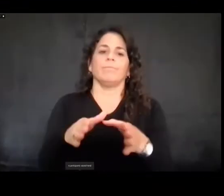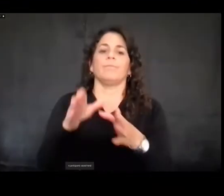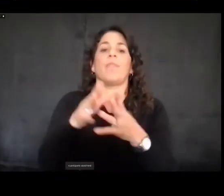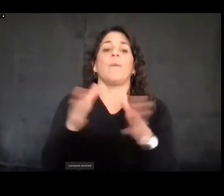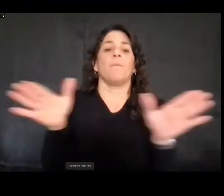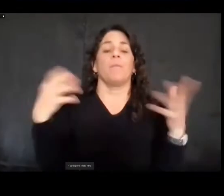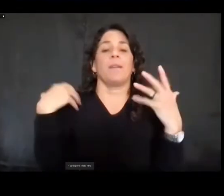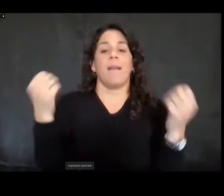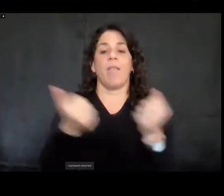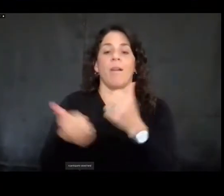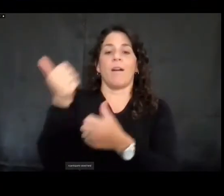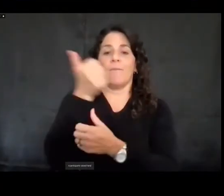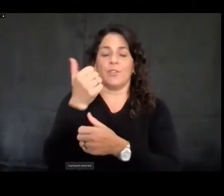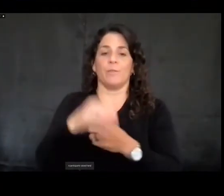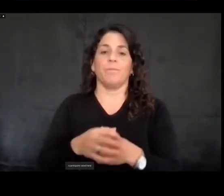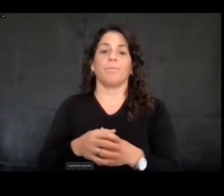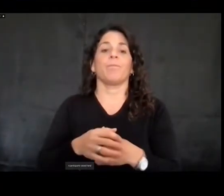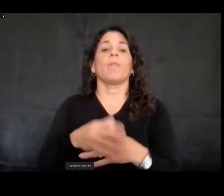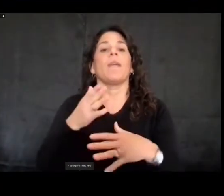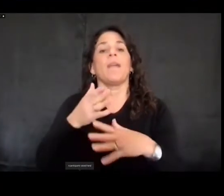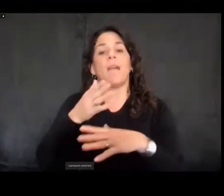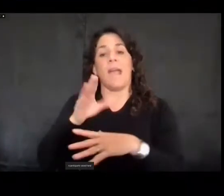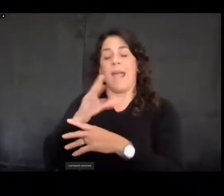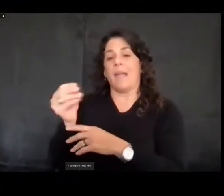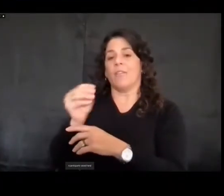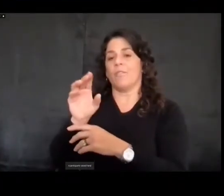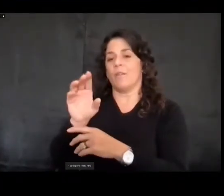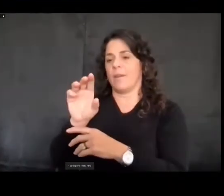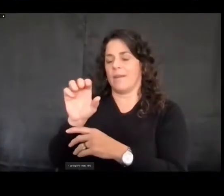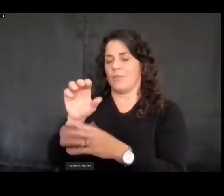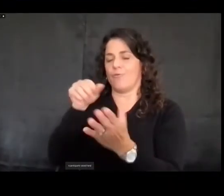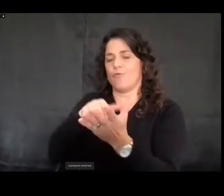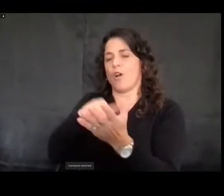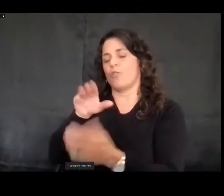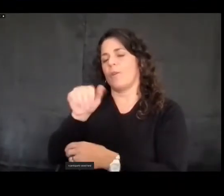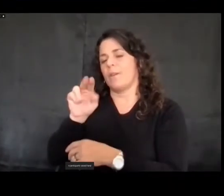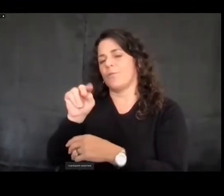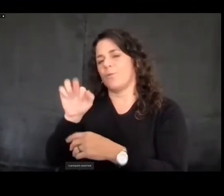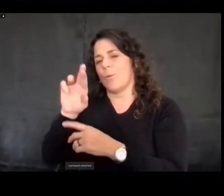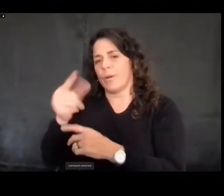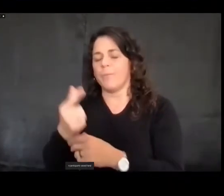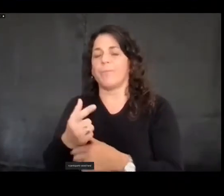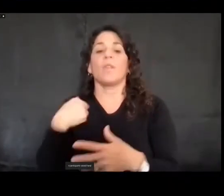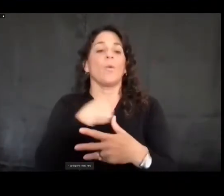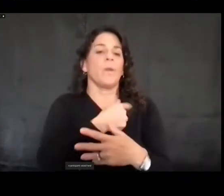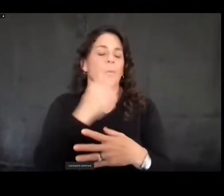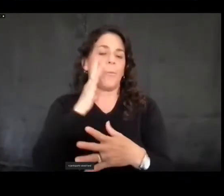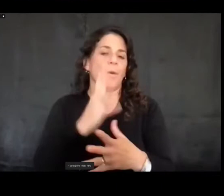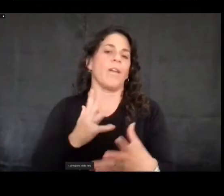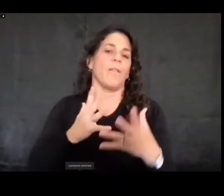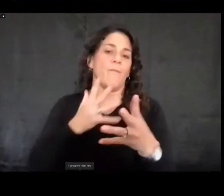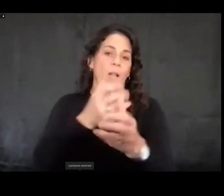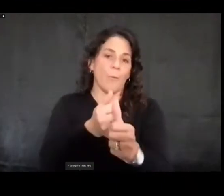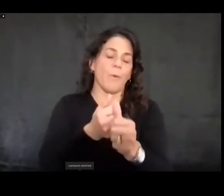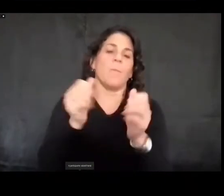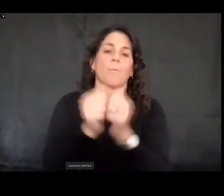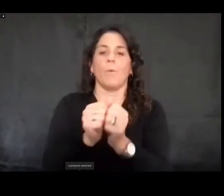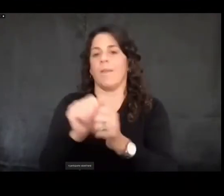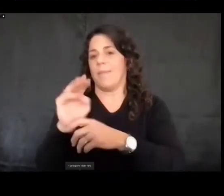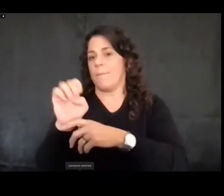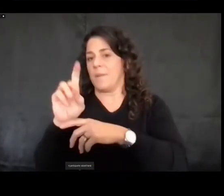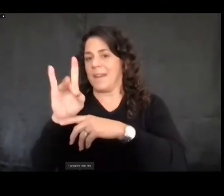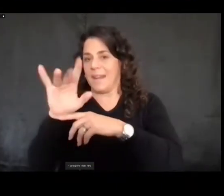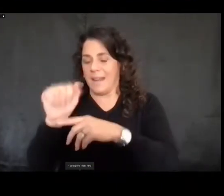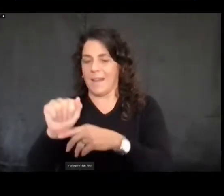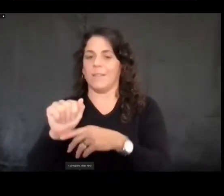directo funcionario público el inning and short y luego vamos a tener preguntas de los medios de comunicación